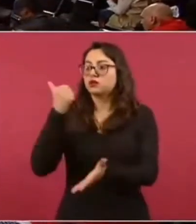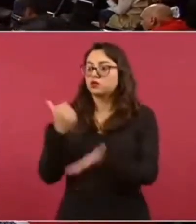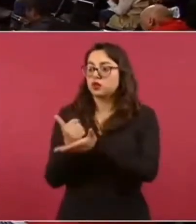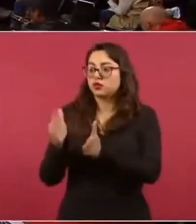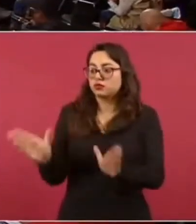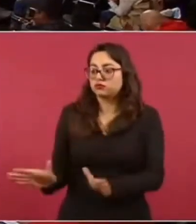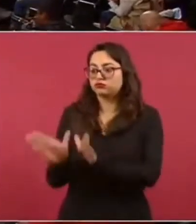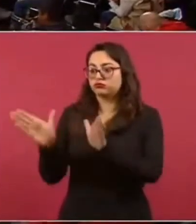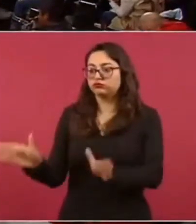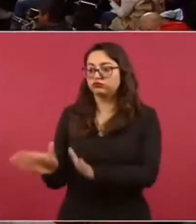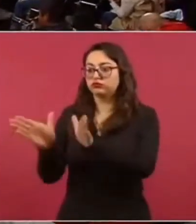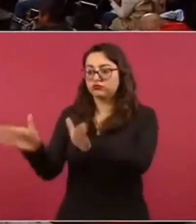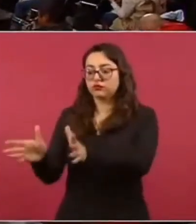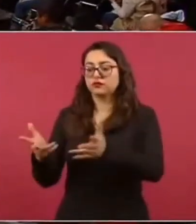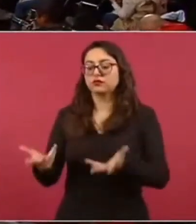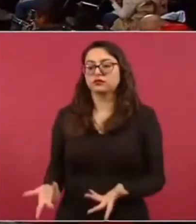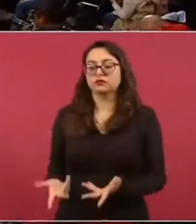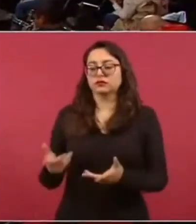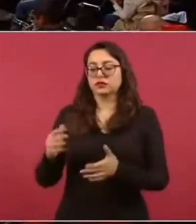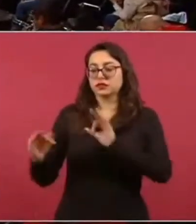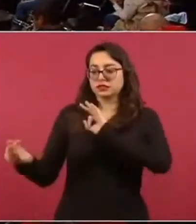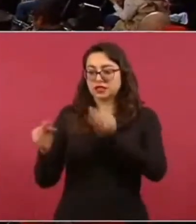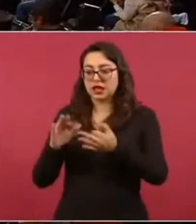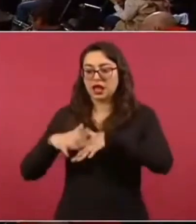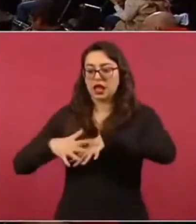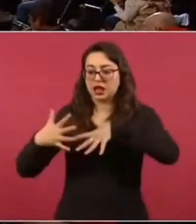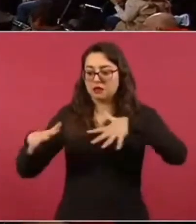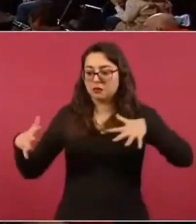desarrollar las costas del país,